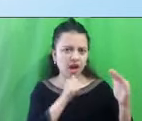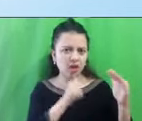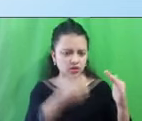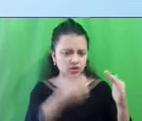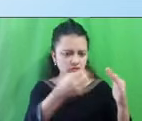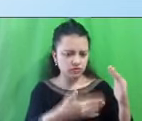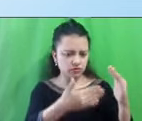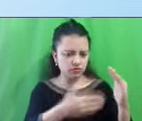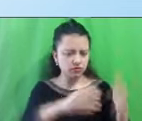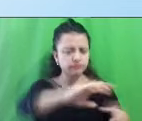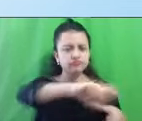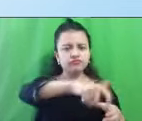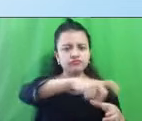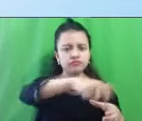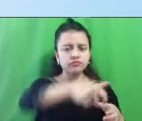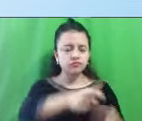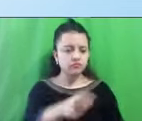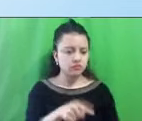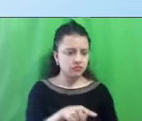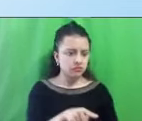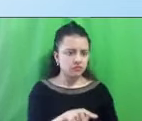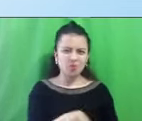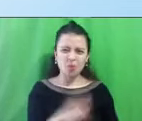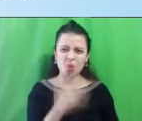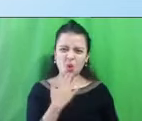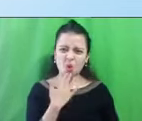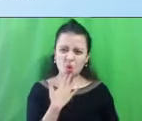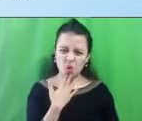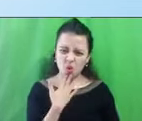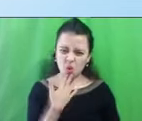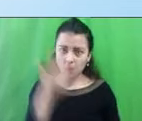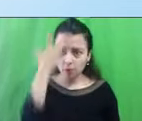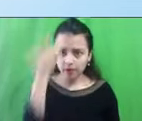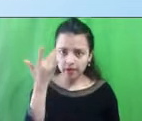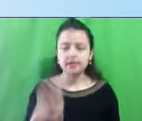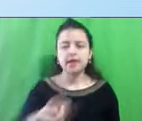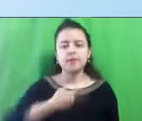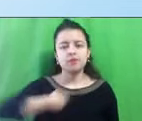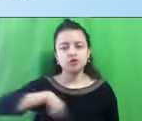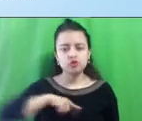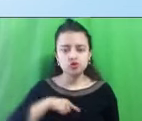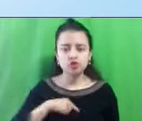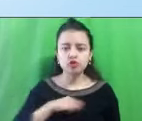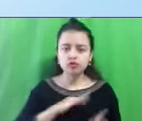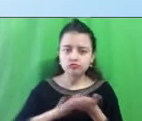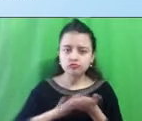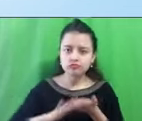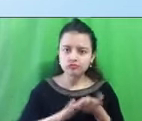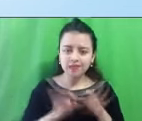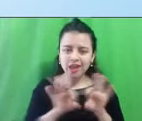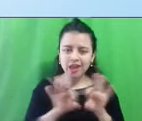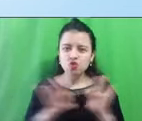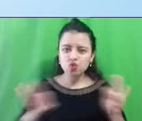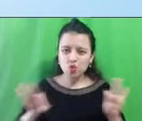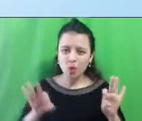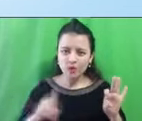precisamente esto es parte de esas acciones. Comenzar a cambiar las tuberías que durante mucho